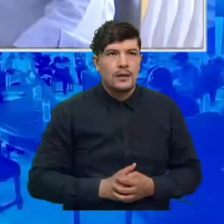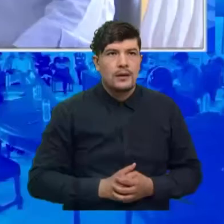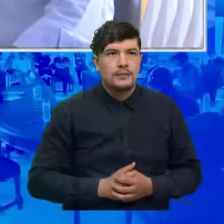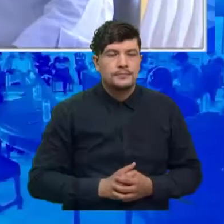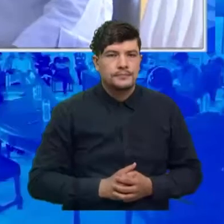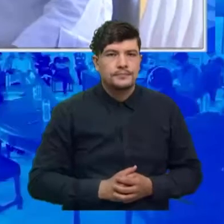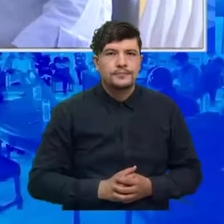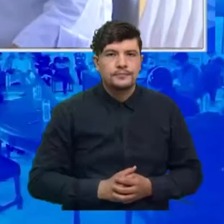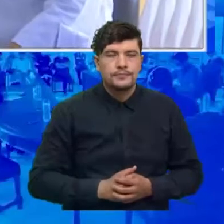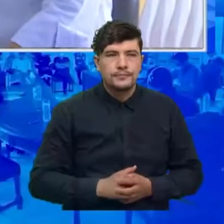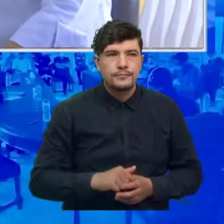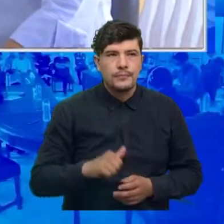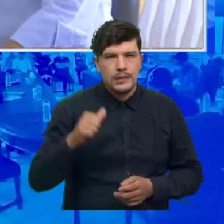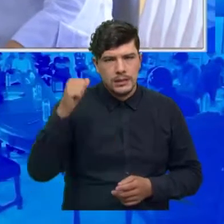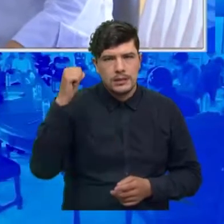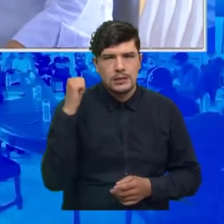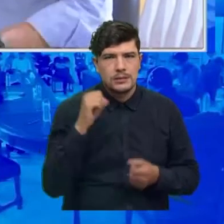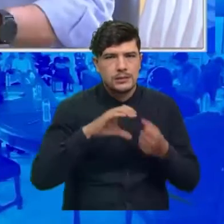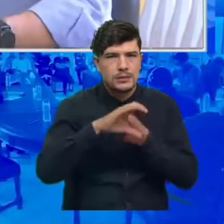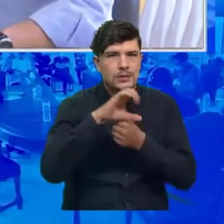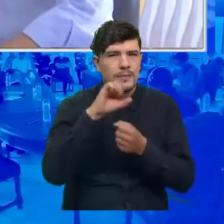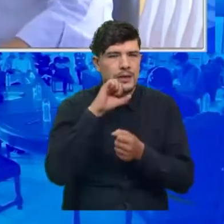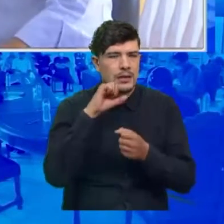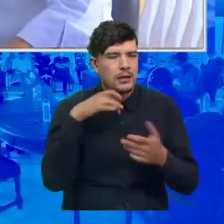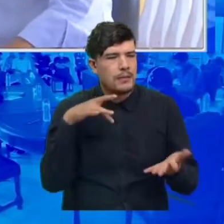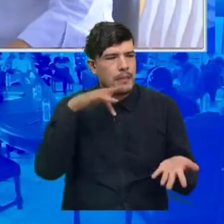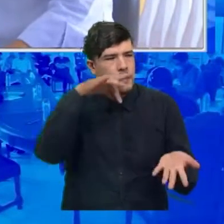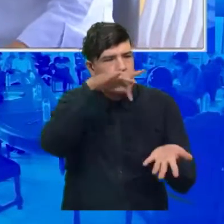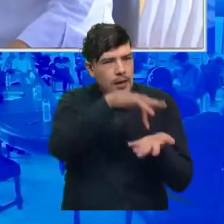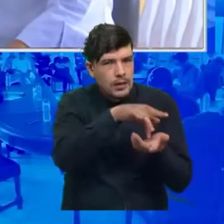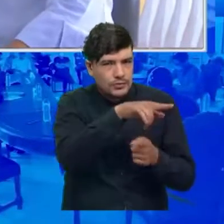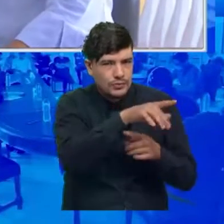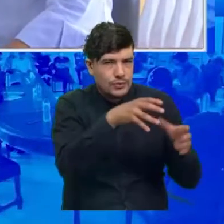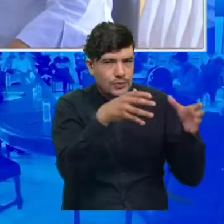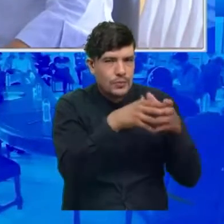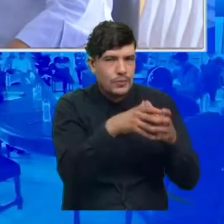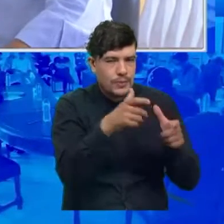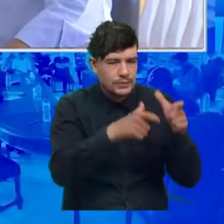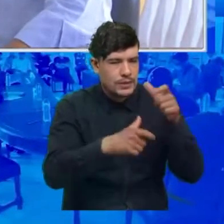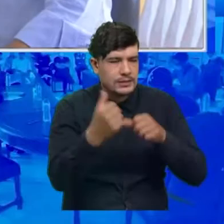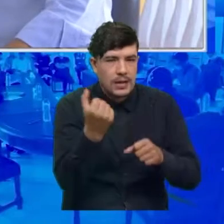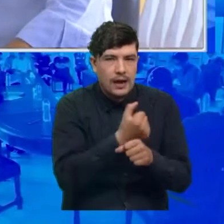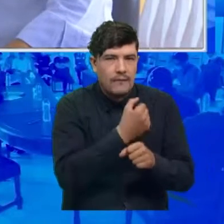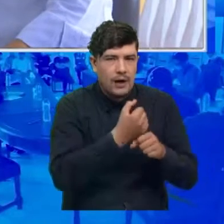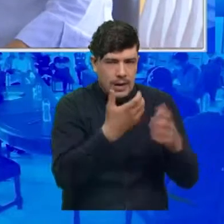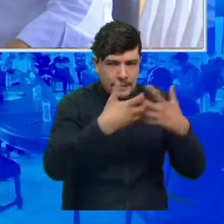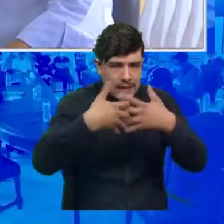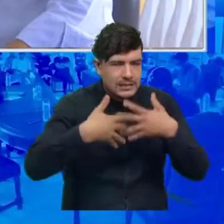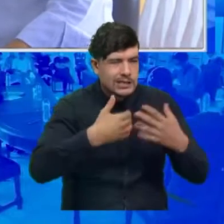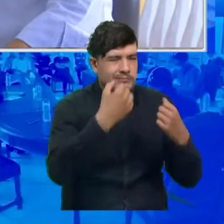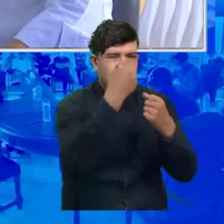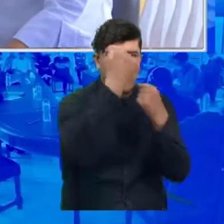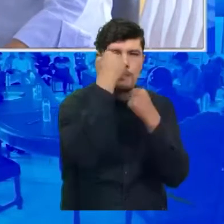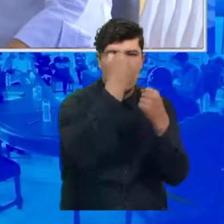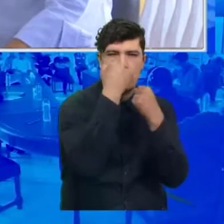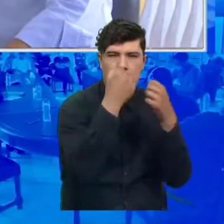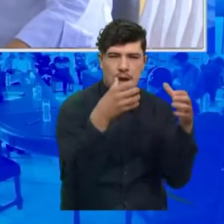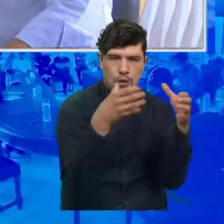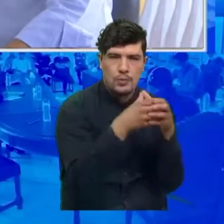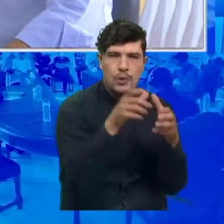ellos hacen parte del comité nacional del par y el comité departamental donde también hay rechazos a algunas